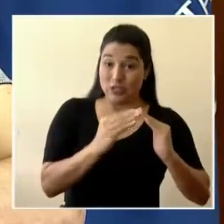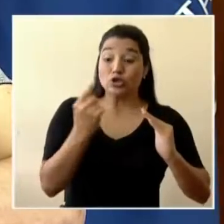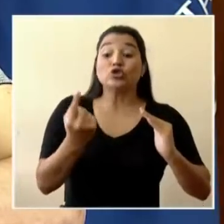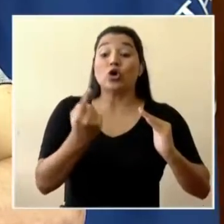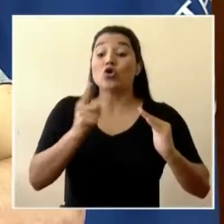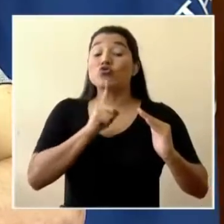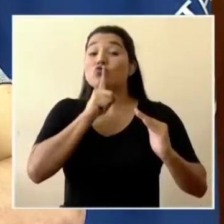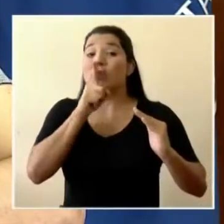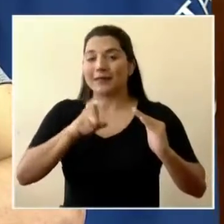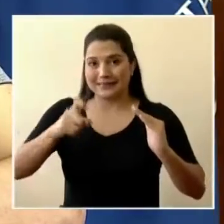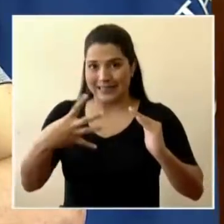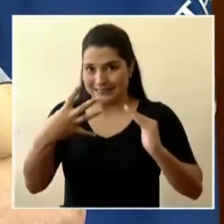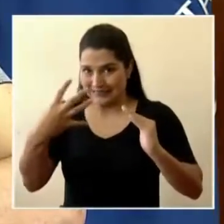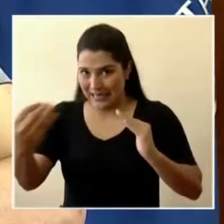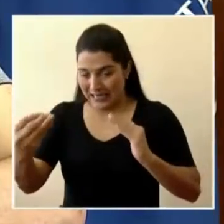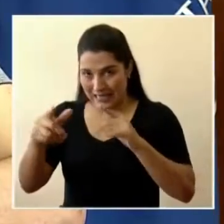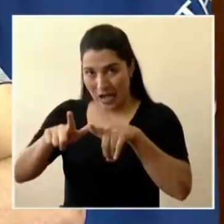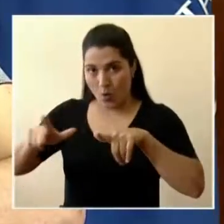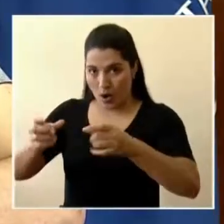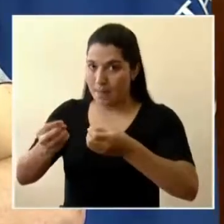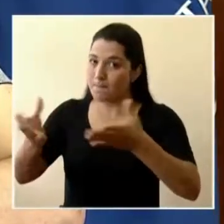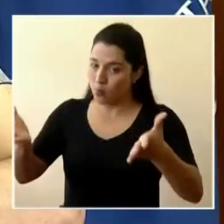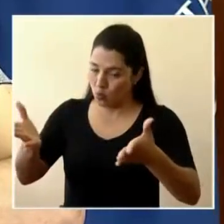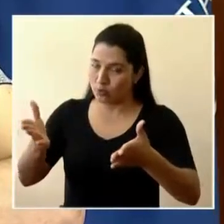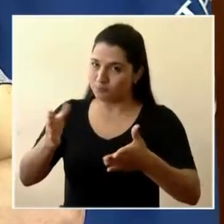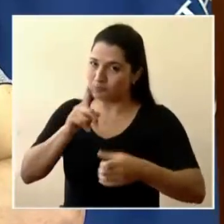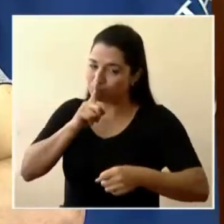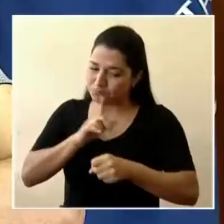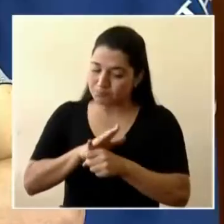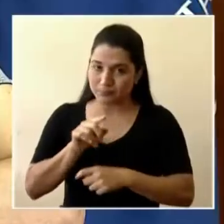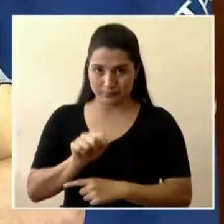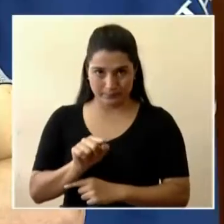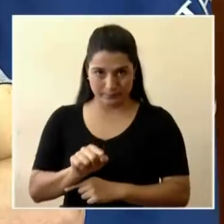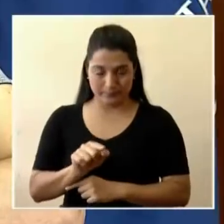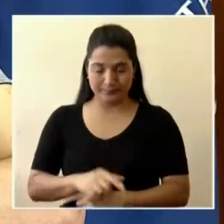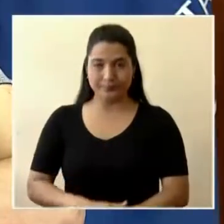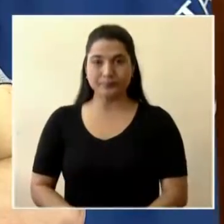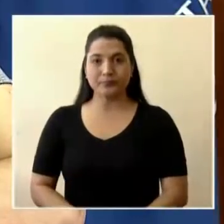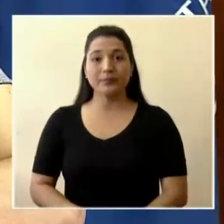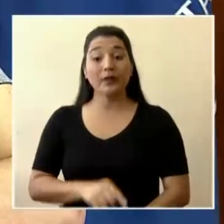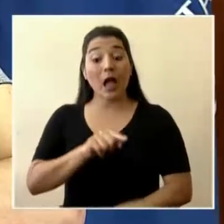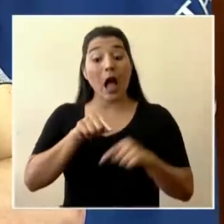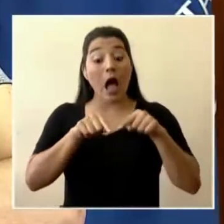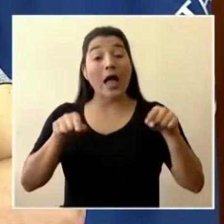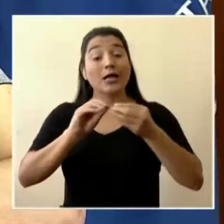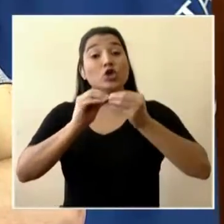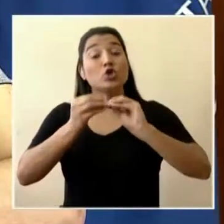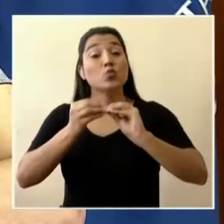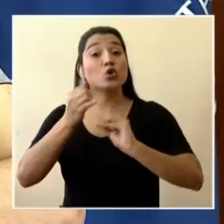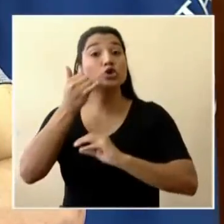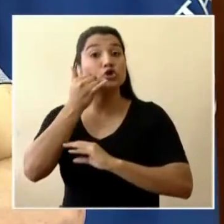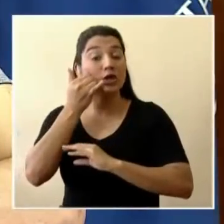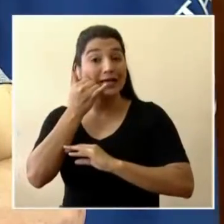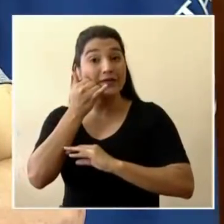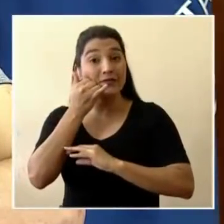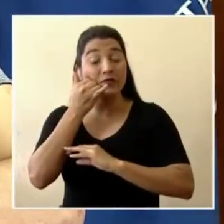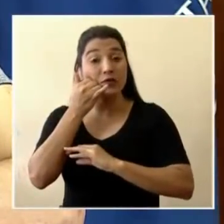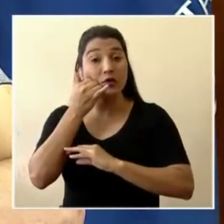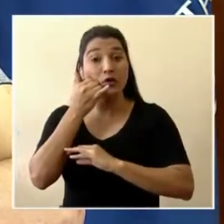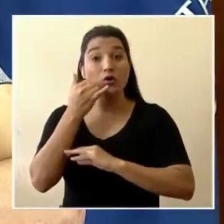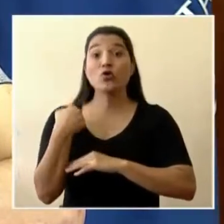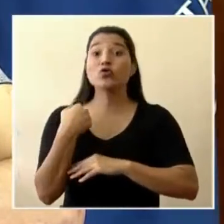ir a lugares públicos, cumplamos esa consigna. Ahí están los números de teléfono. Ya está, vamos